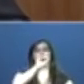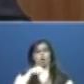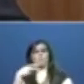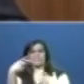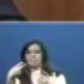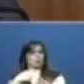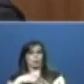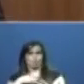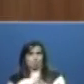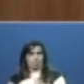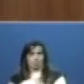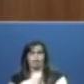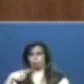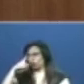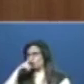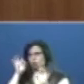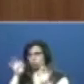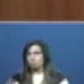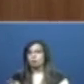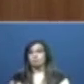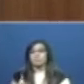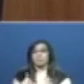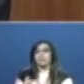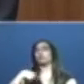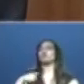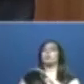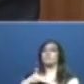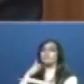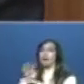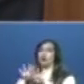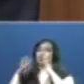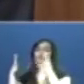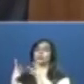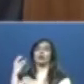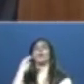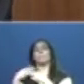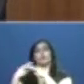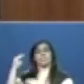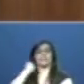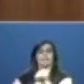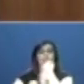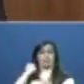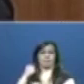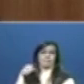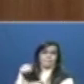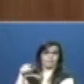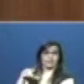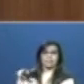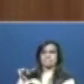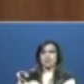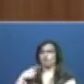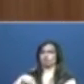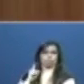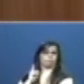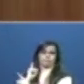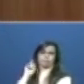justificó como recordarán sus señorías nuestra abstención en el consejo de política fiscal y financiera de julio del año pasado ahora va a